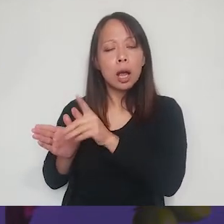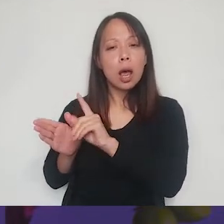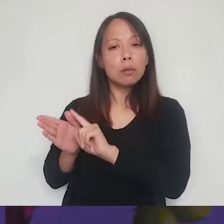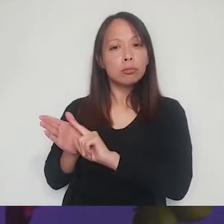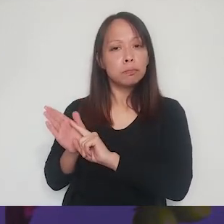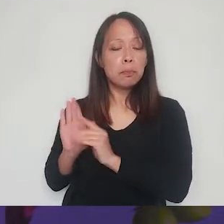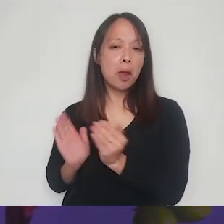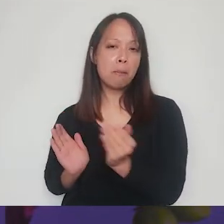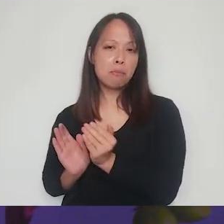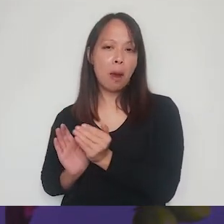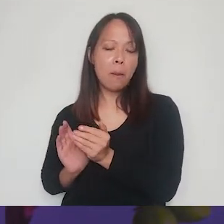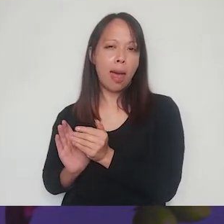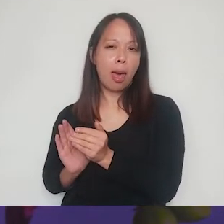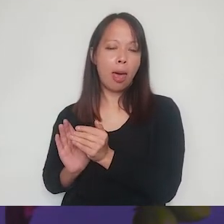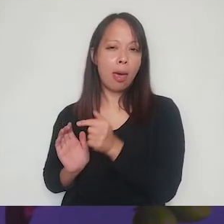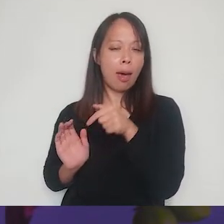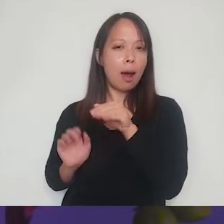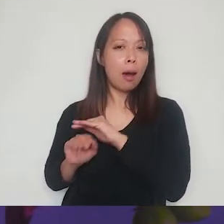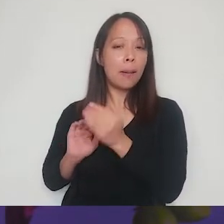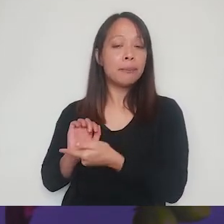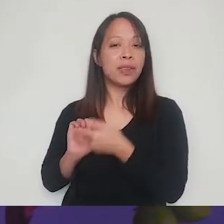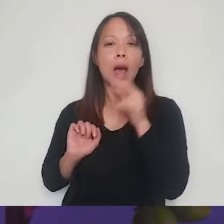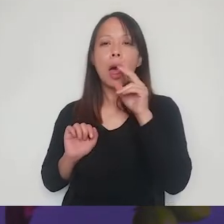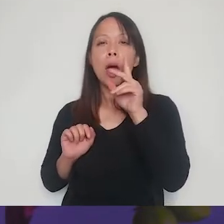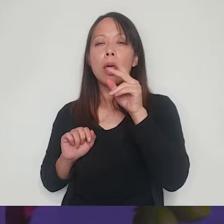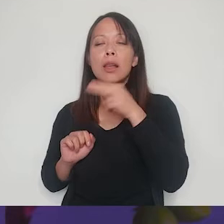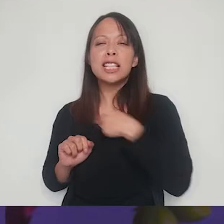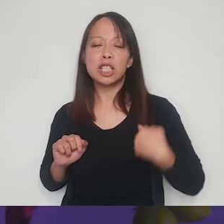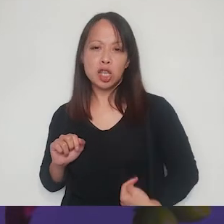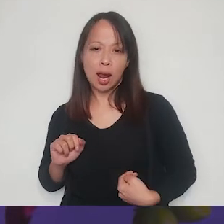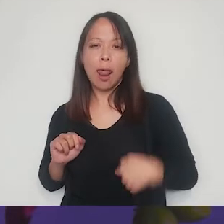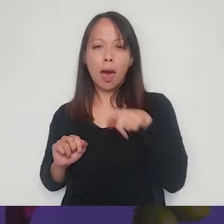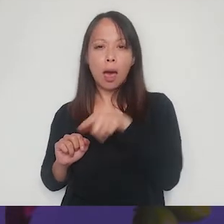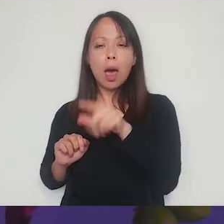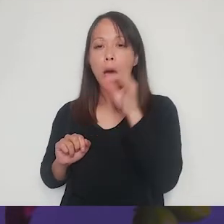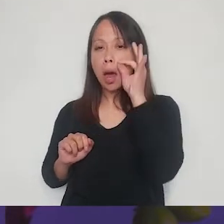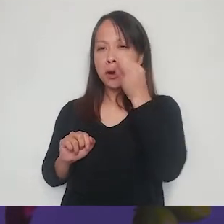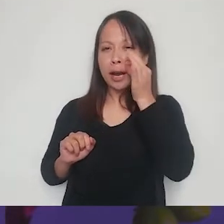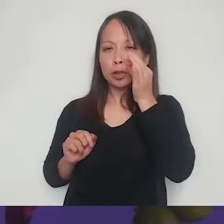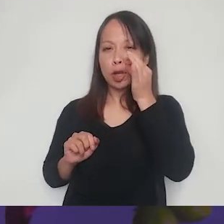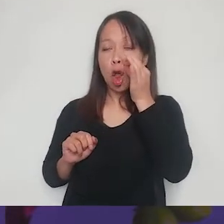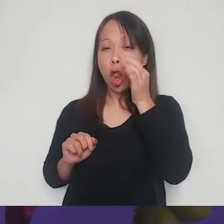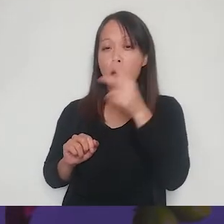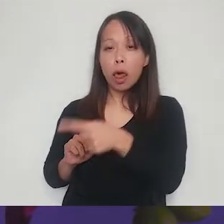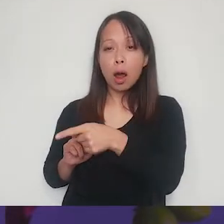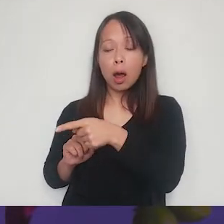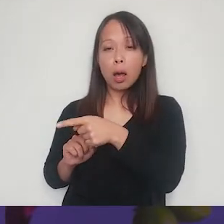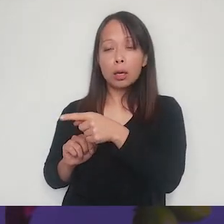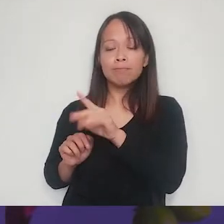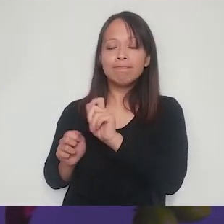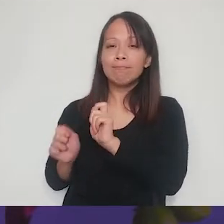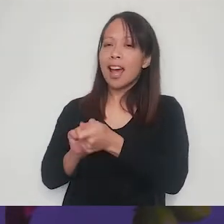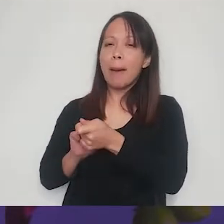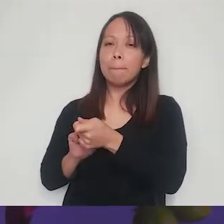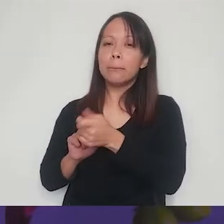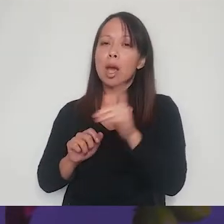los 2 alelos es letal embrionario, pero unos investigadores de Taiwán generaron ratones transgénicos en los cuales pusieron como transgen al